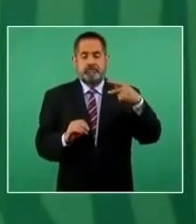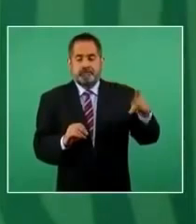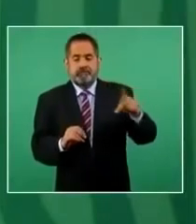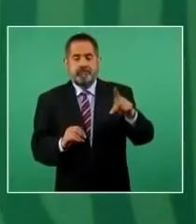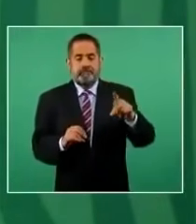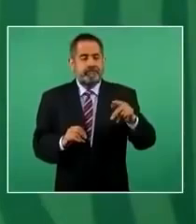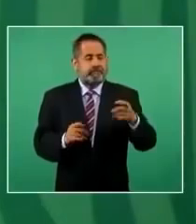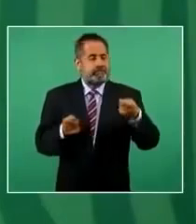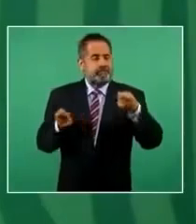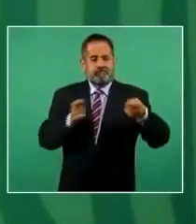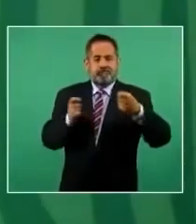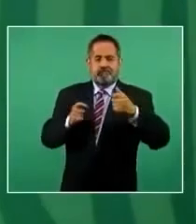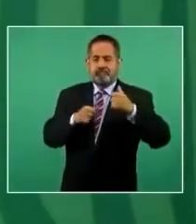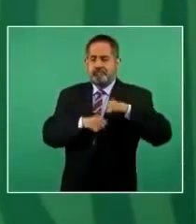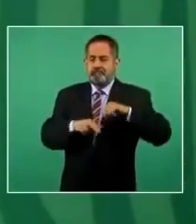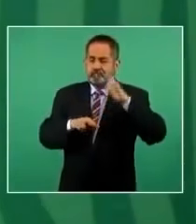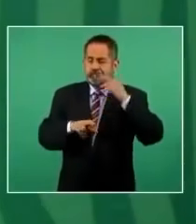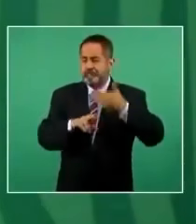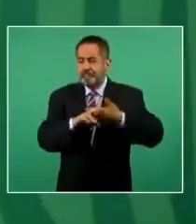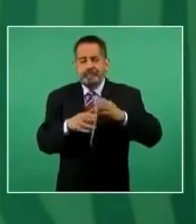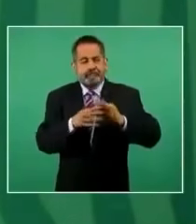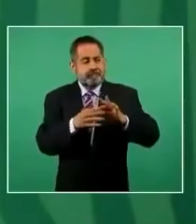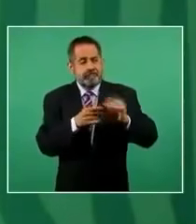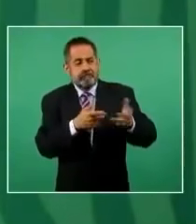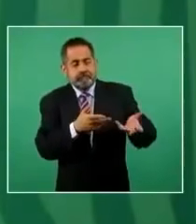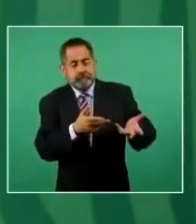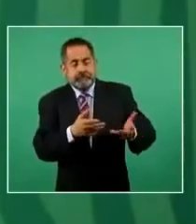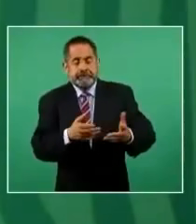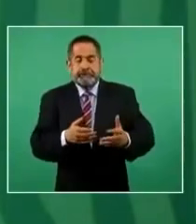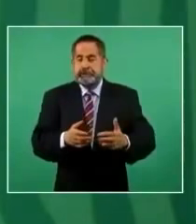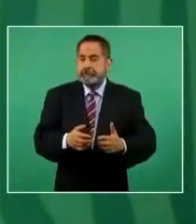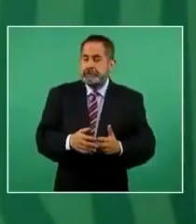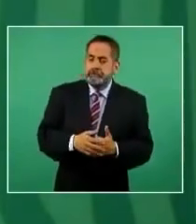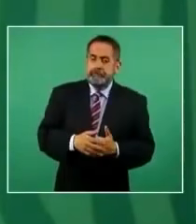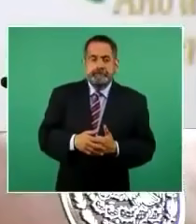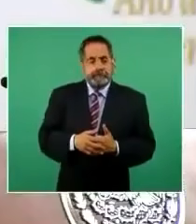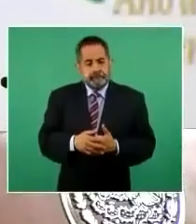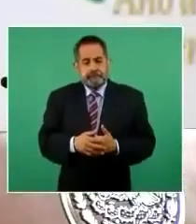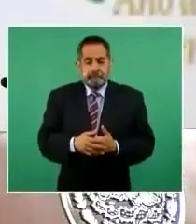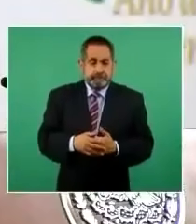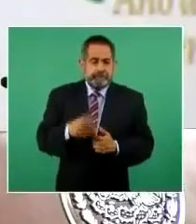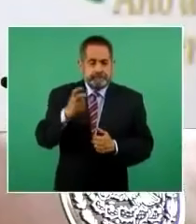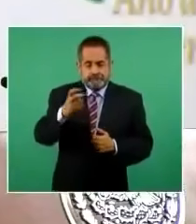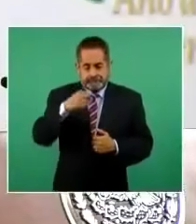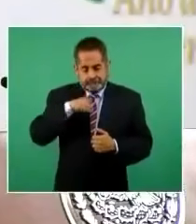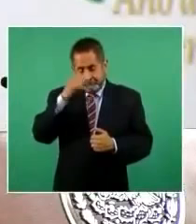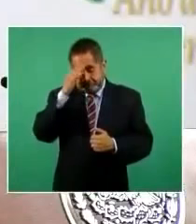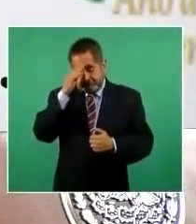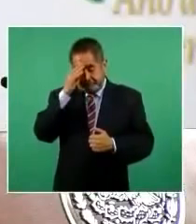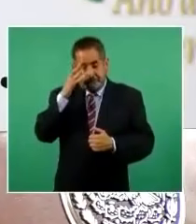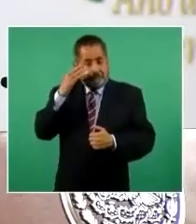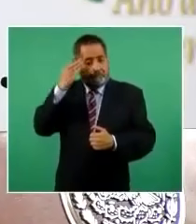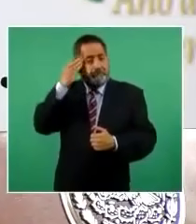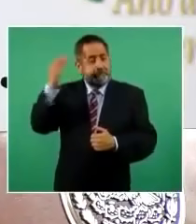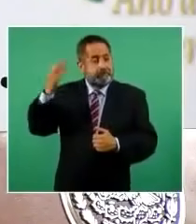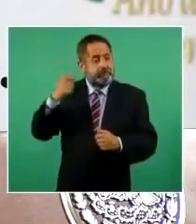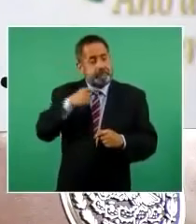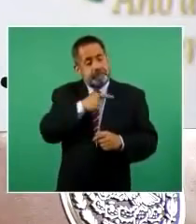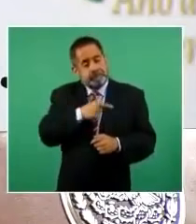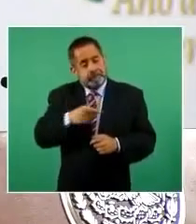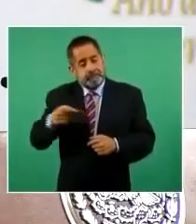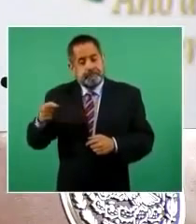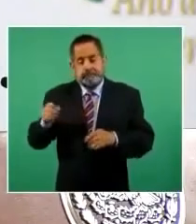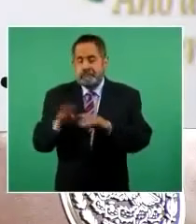impulso de las refinerías en mexico con la adquisición de la tir parque en texas y dos bocas en tabasco en tabasco perdón permitir a